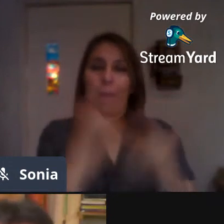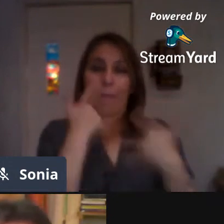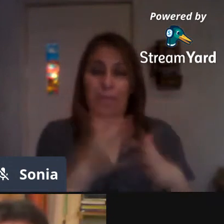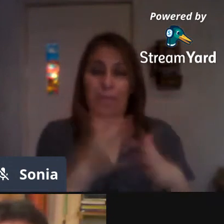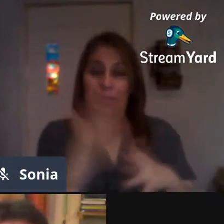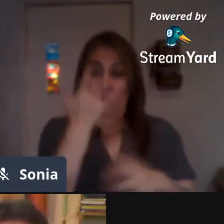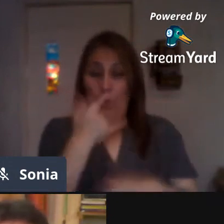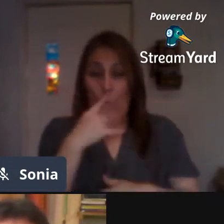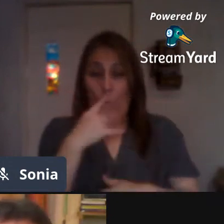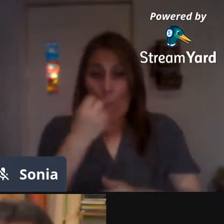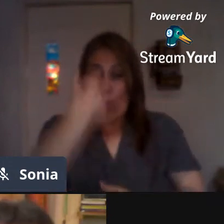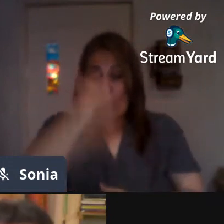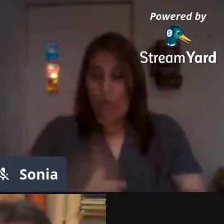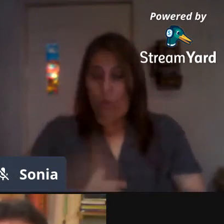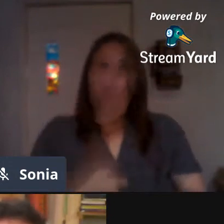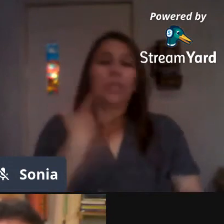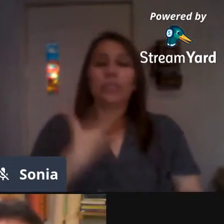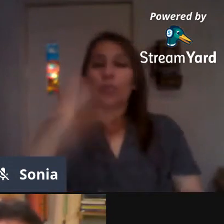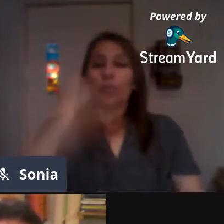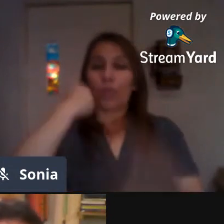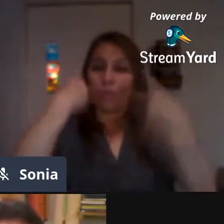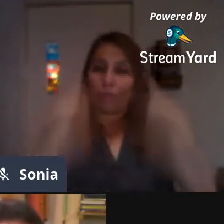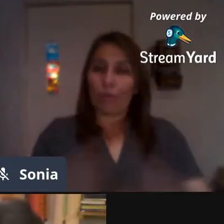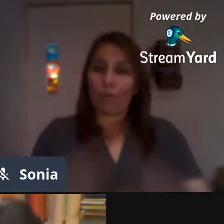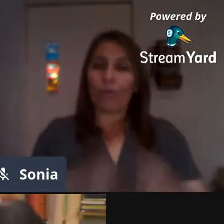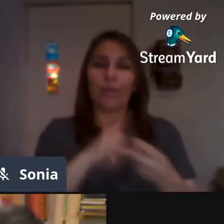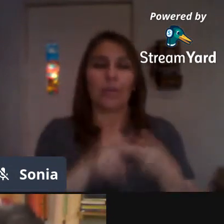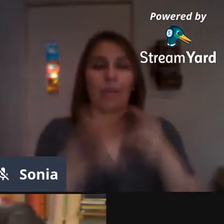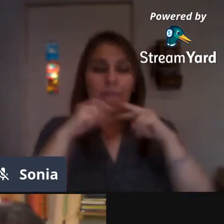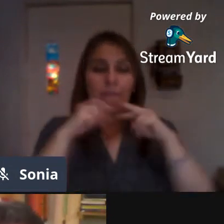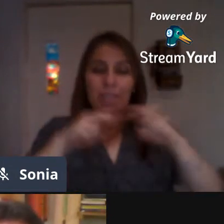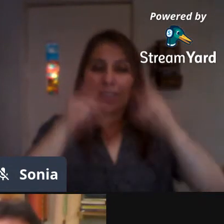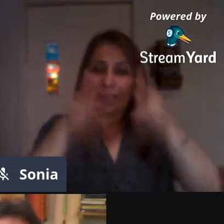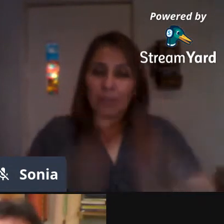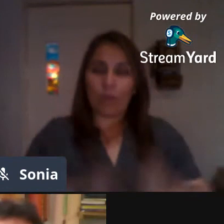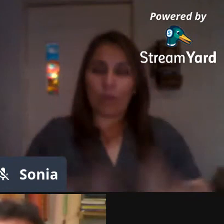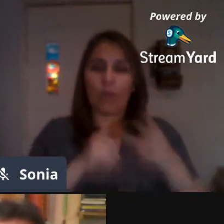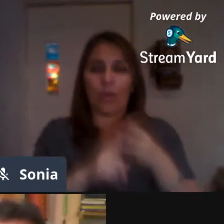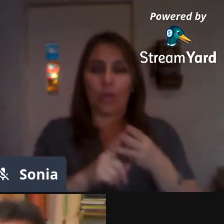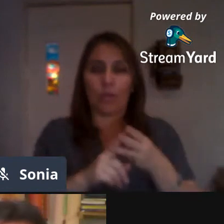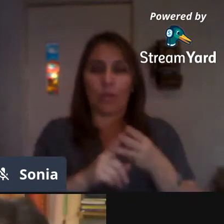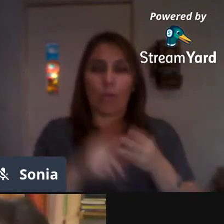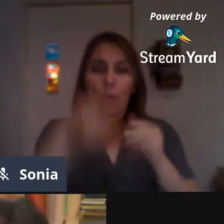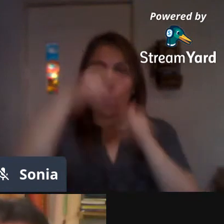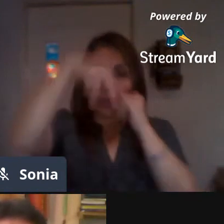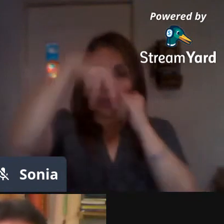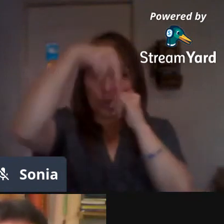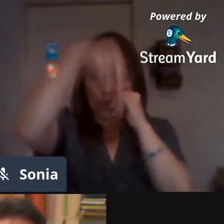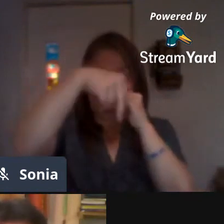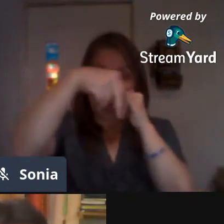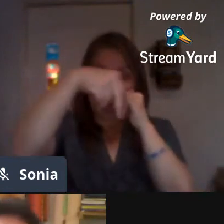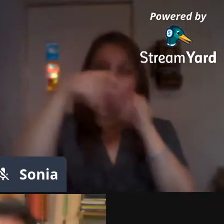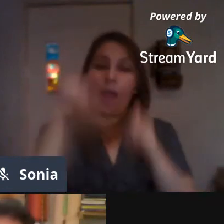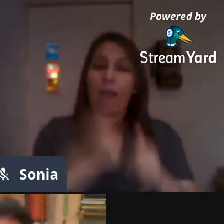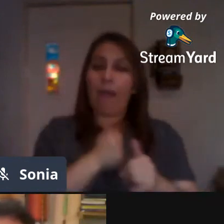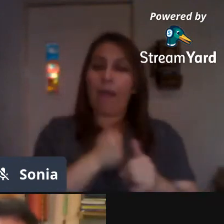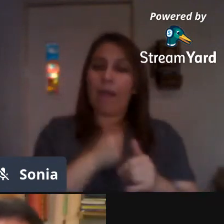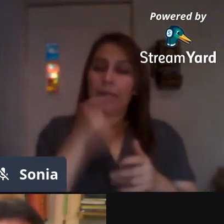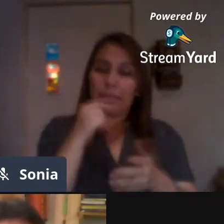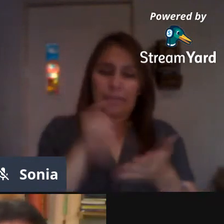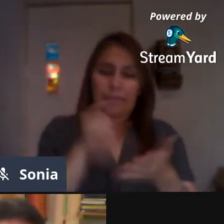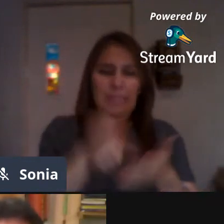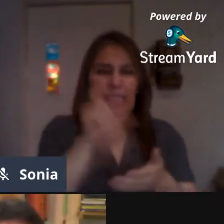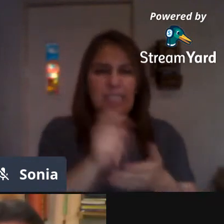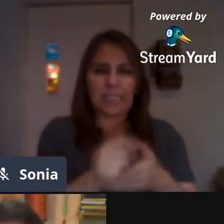investigador como cronista digamos como sociólogo que fue necesita que sea siga siendo